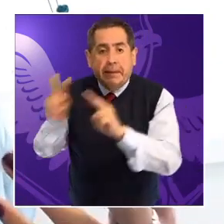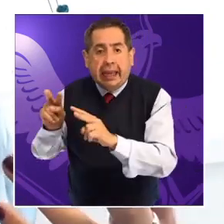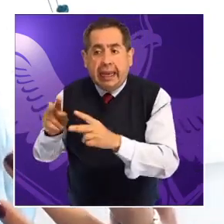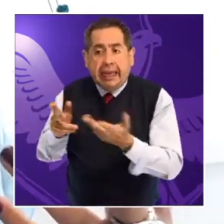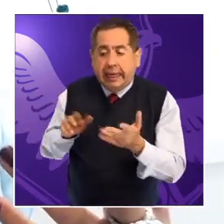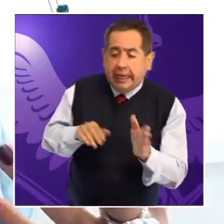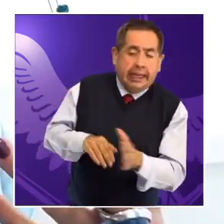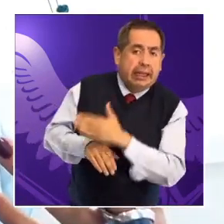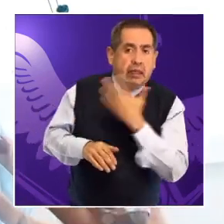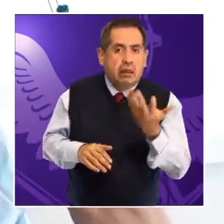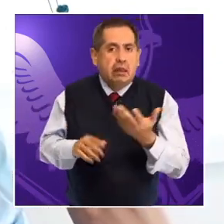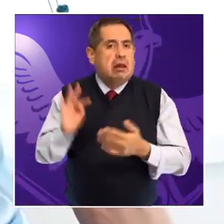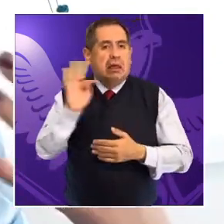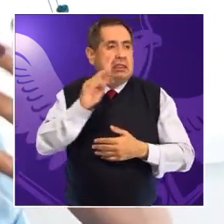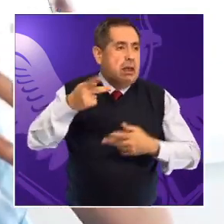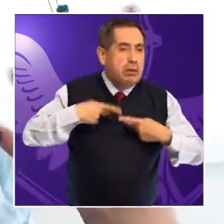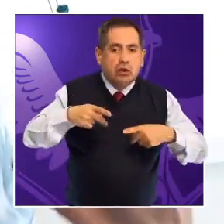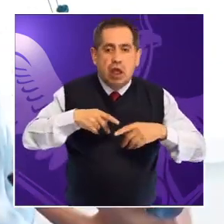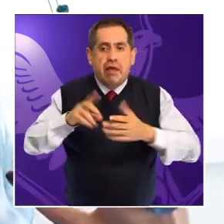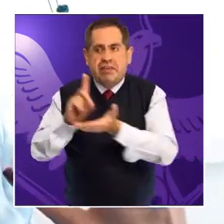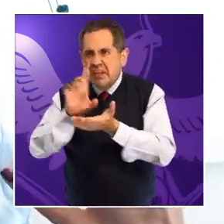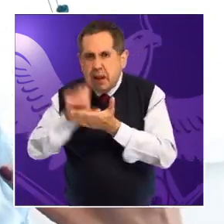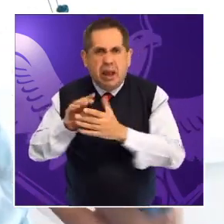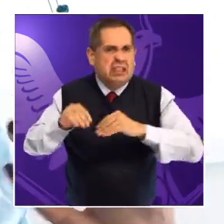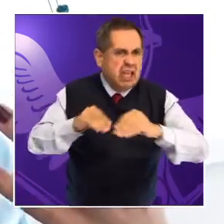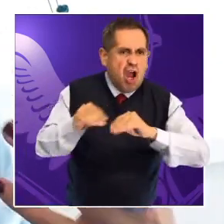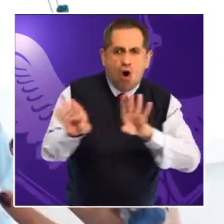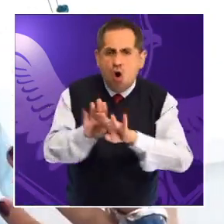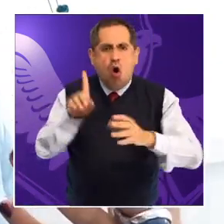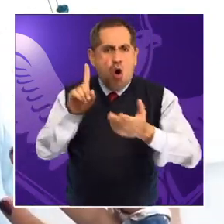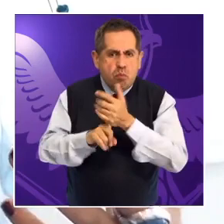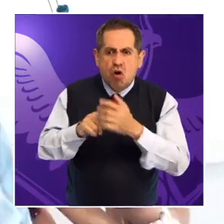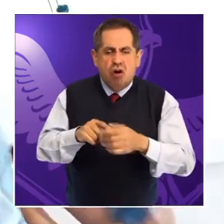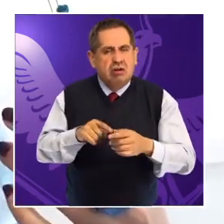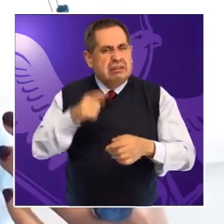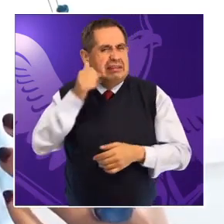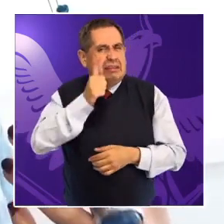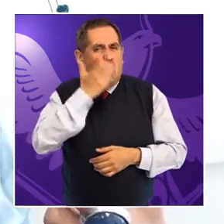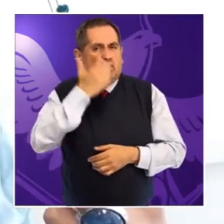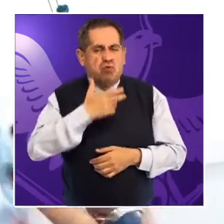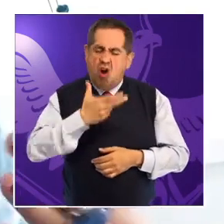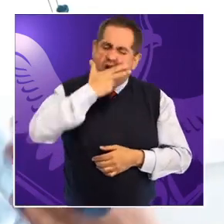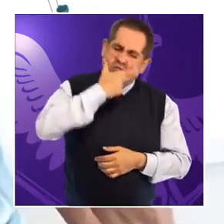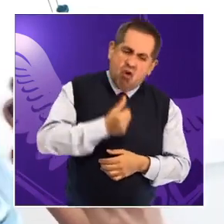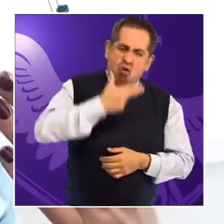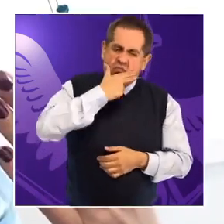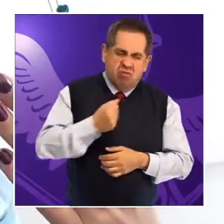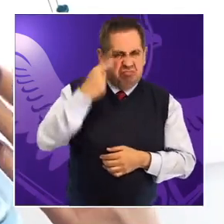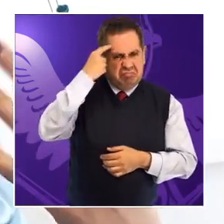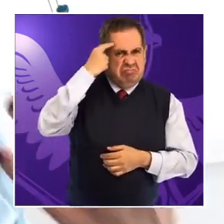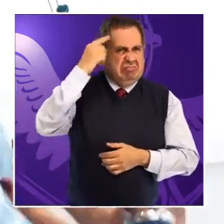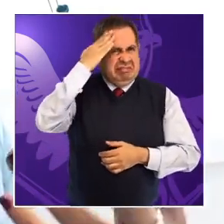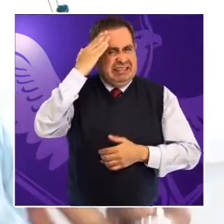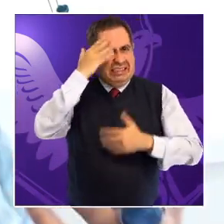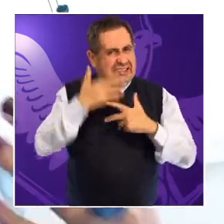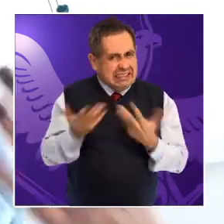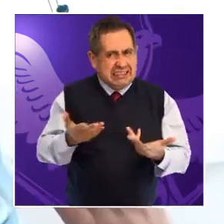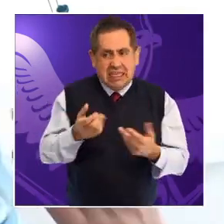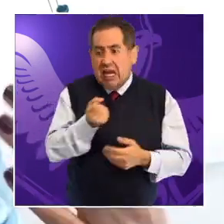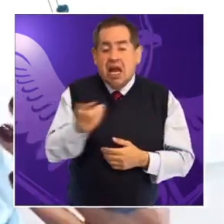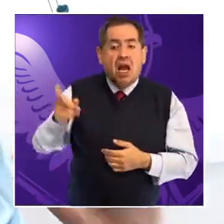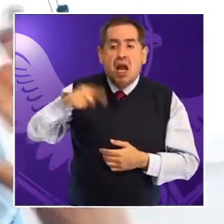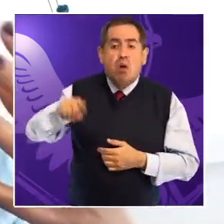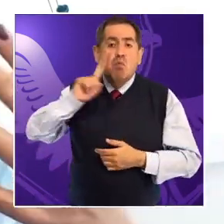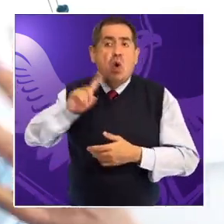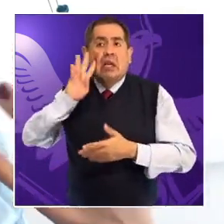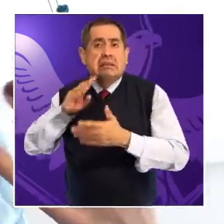movimiento de discapacidad, desde la reproducción, ¿sí?, del patriarcado, y por otro lado, tristemente, desde el movimiento de mujeres y el